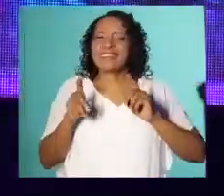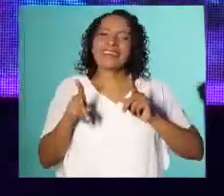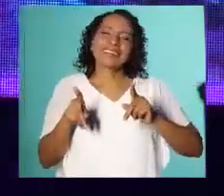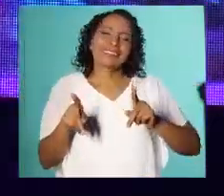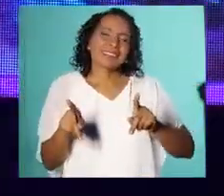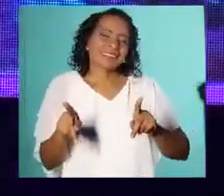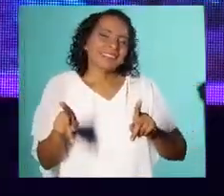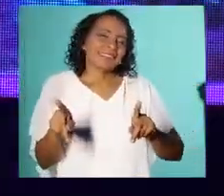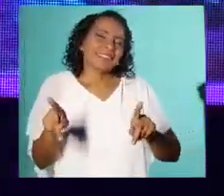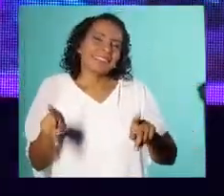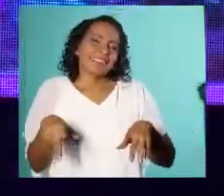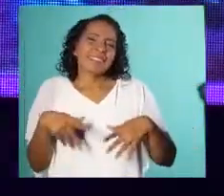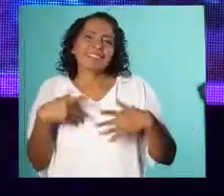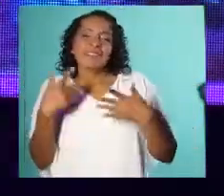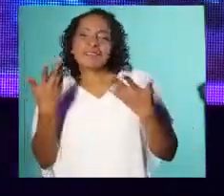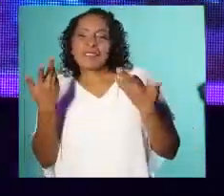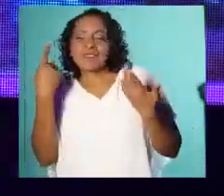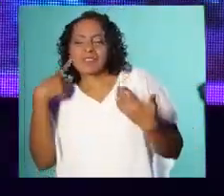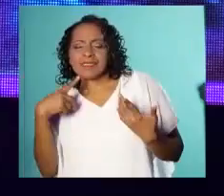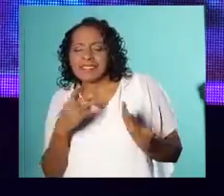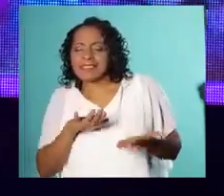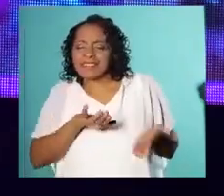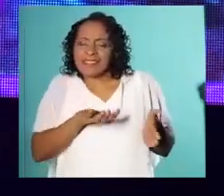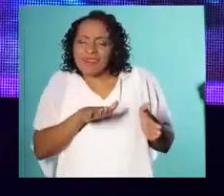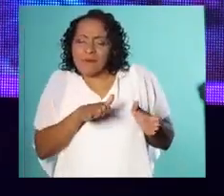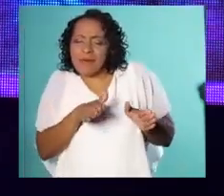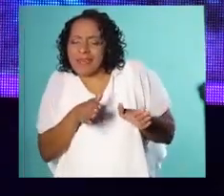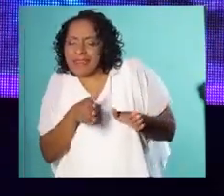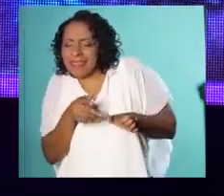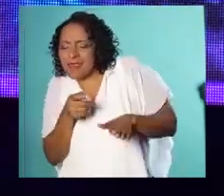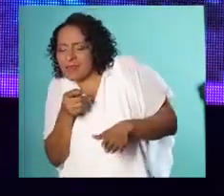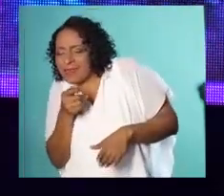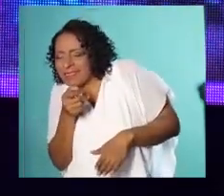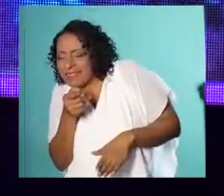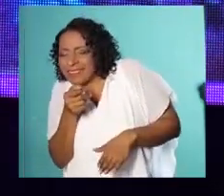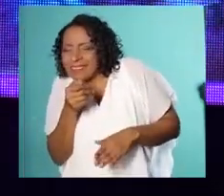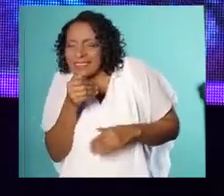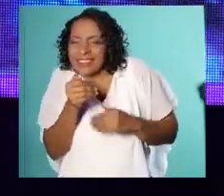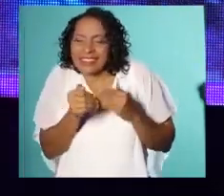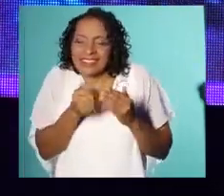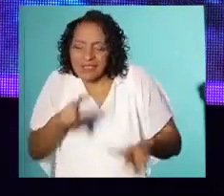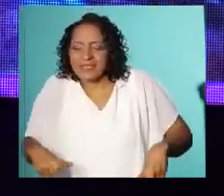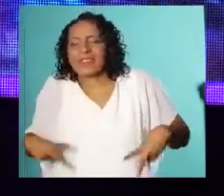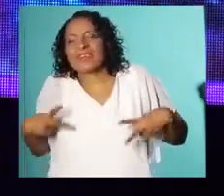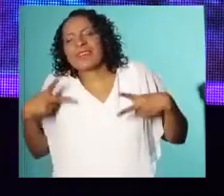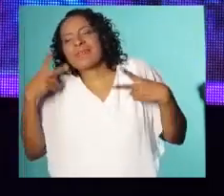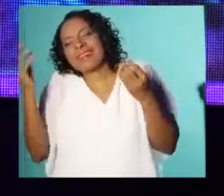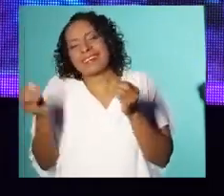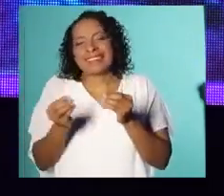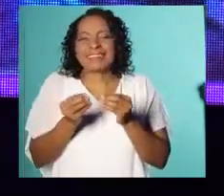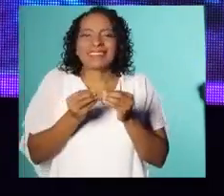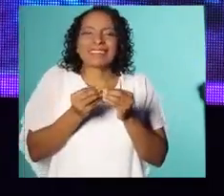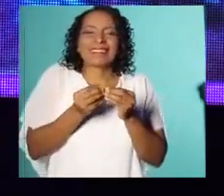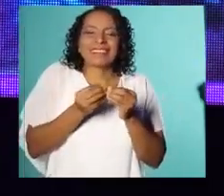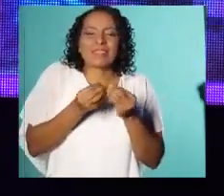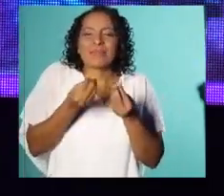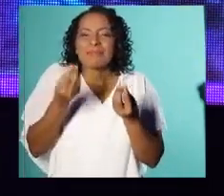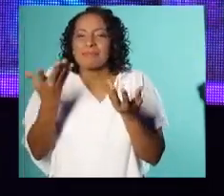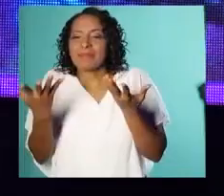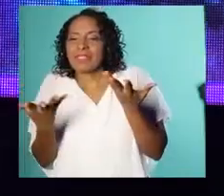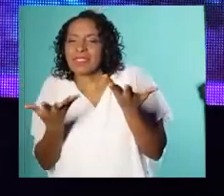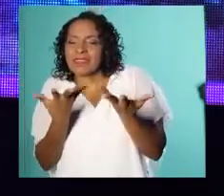para morirme un poquito menos, para vivir un poco más. Es un oasis en